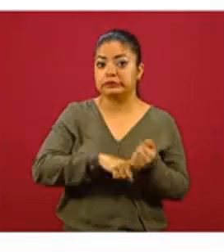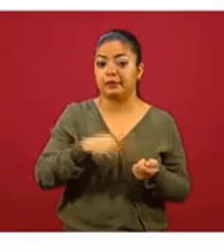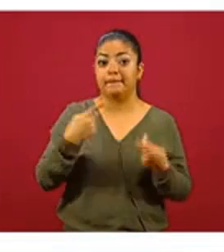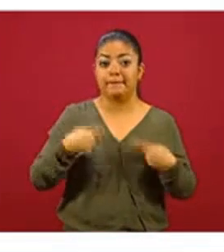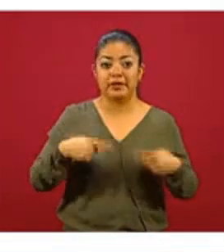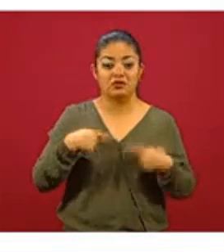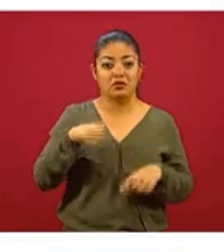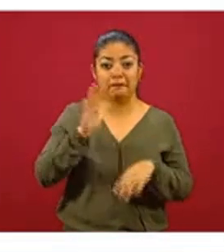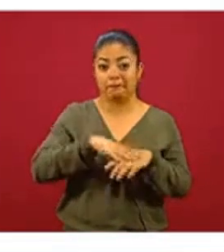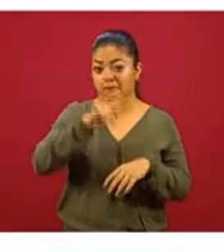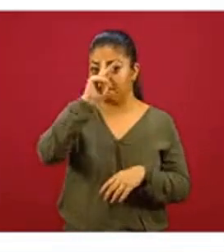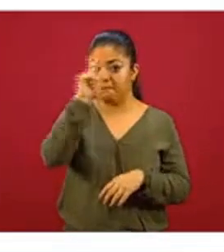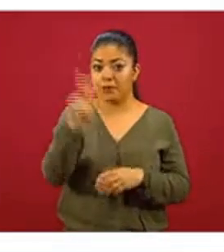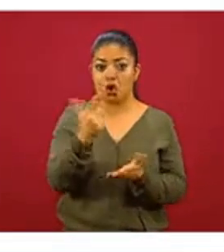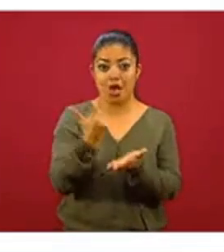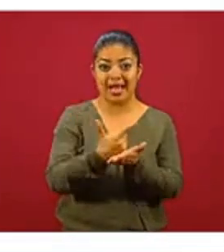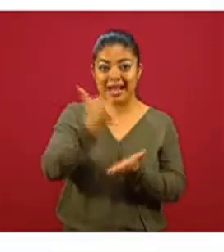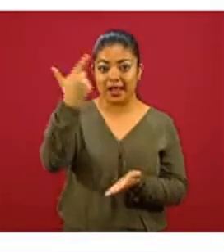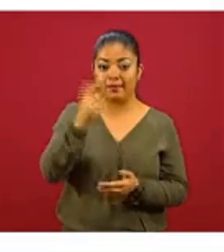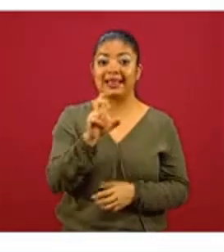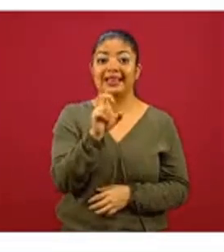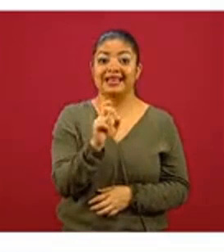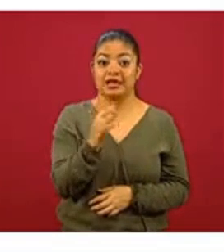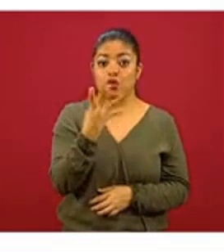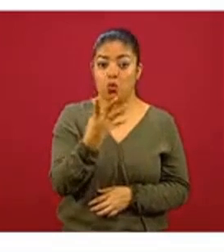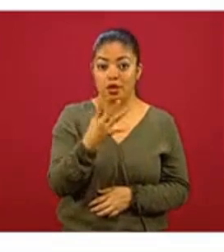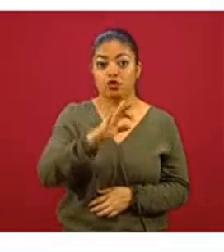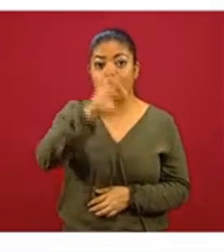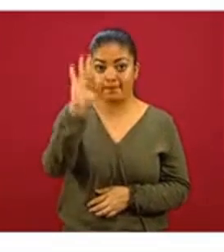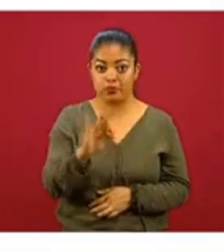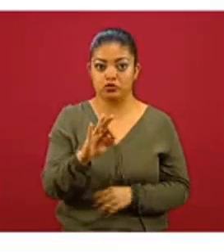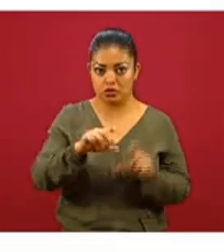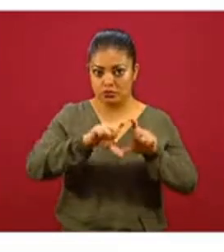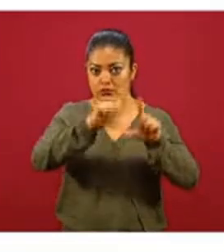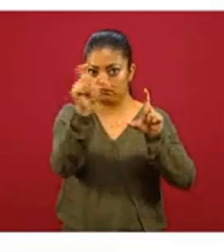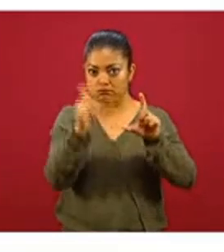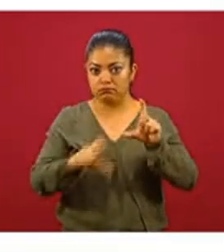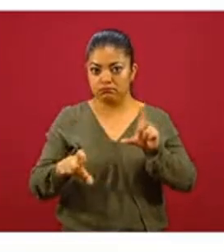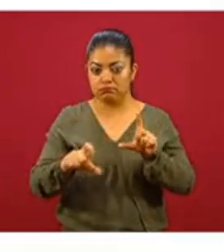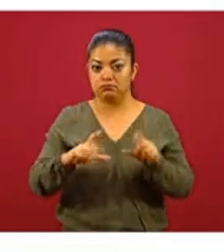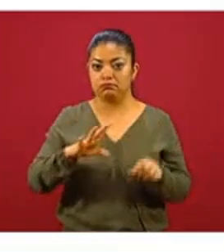críticamente enfermas, 34% a nivel nacional en el lado derecho de la